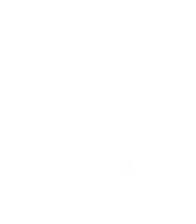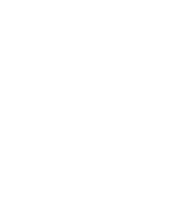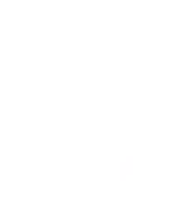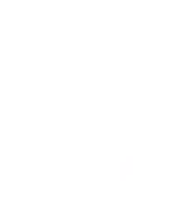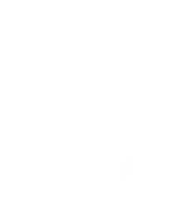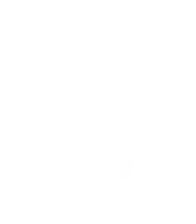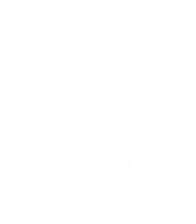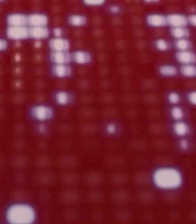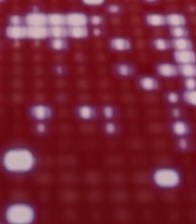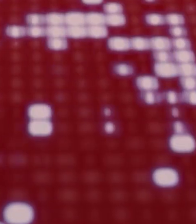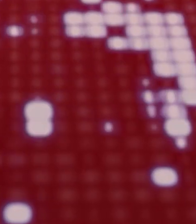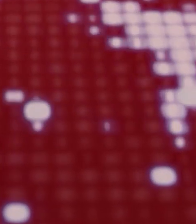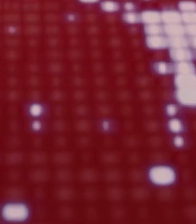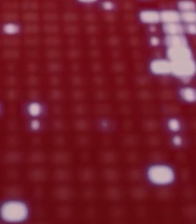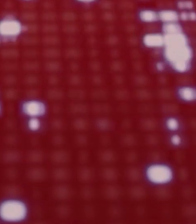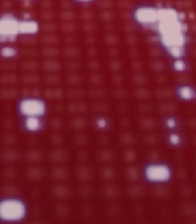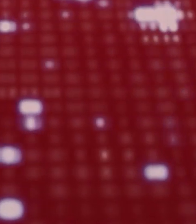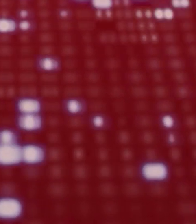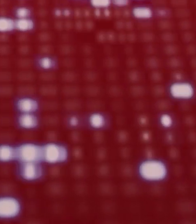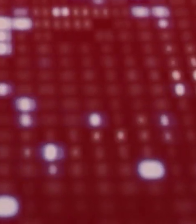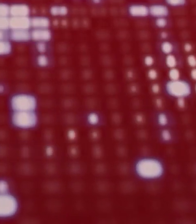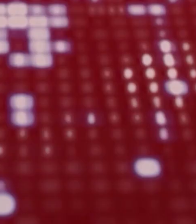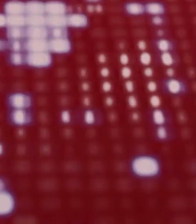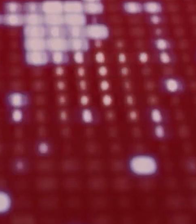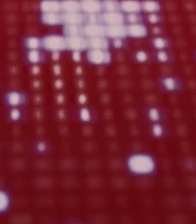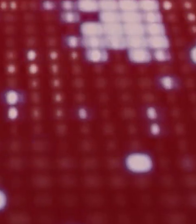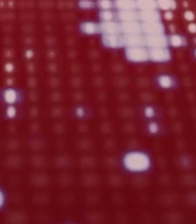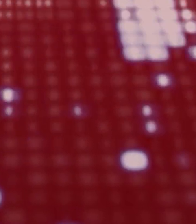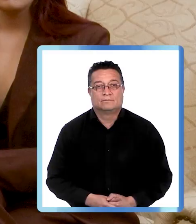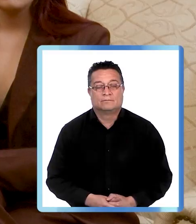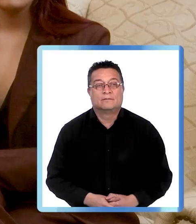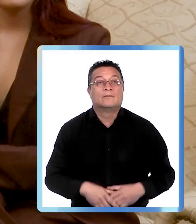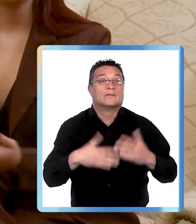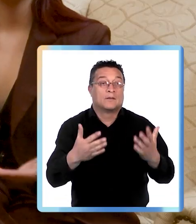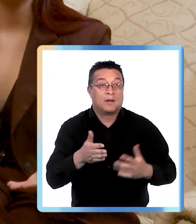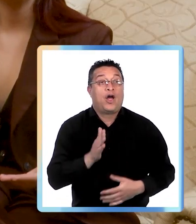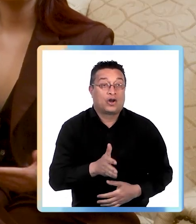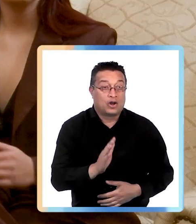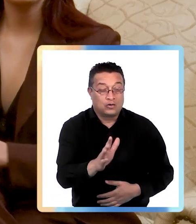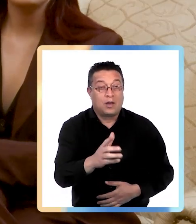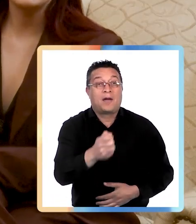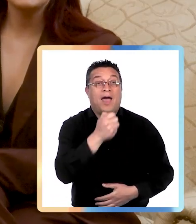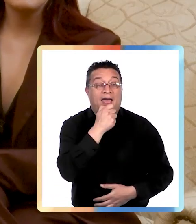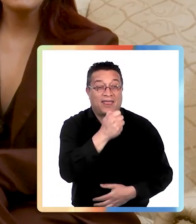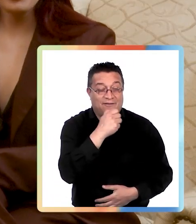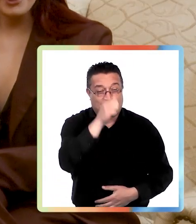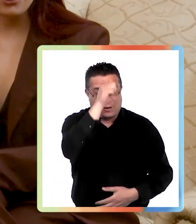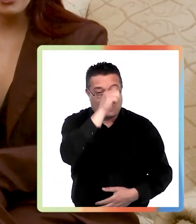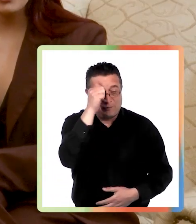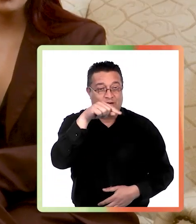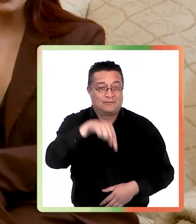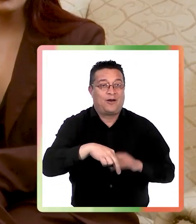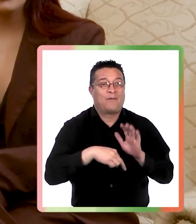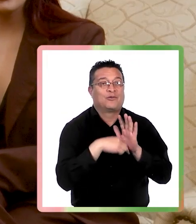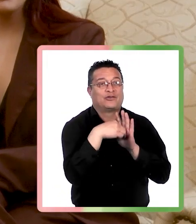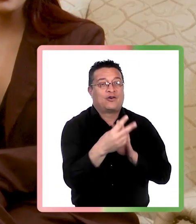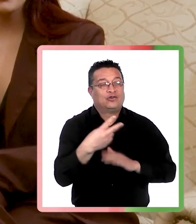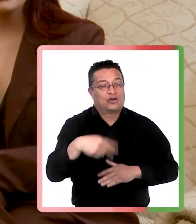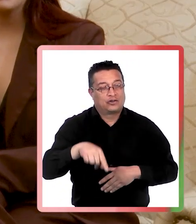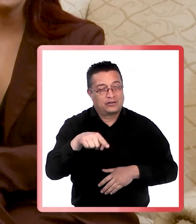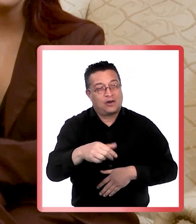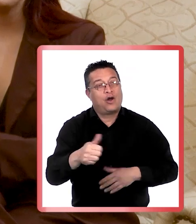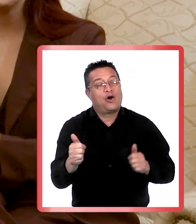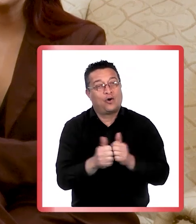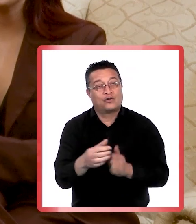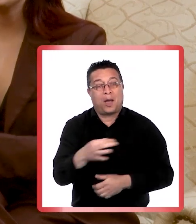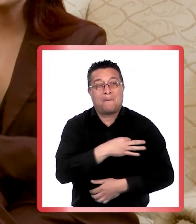de Chile. Chile avanza contigo. Bueno, continuamos con la entrevista del domingo aquí en Portavoz Noticias.